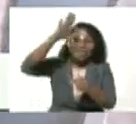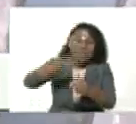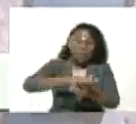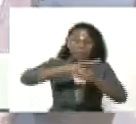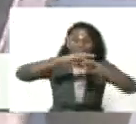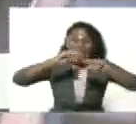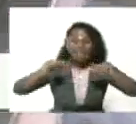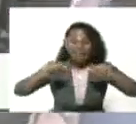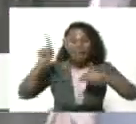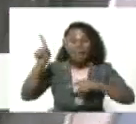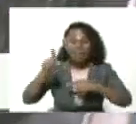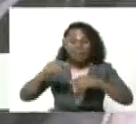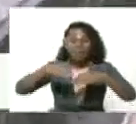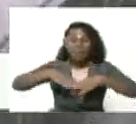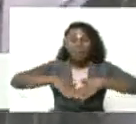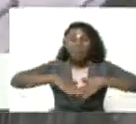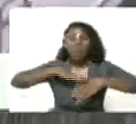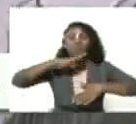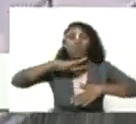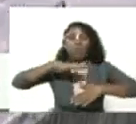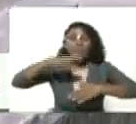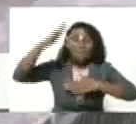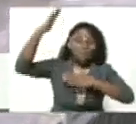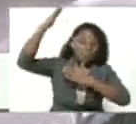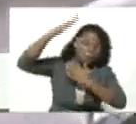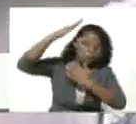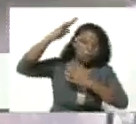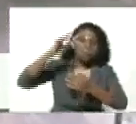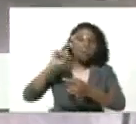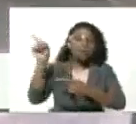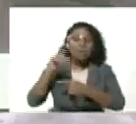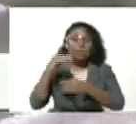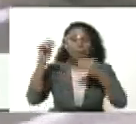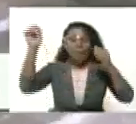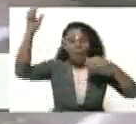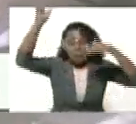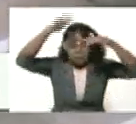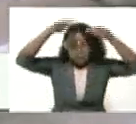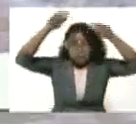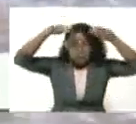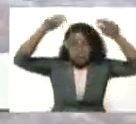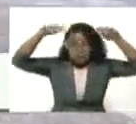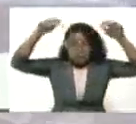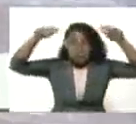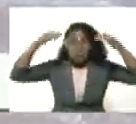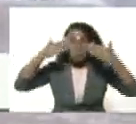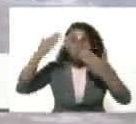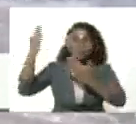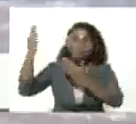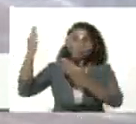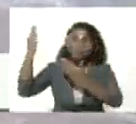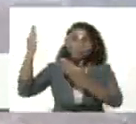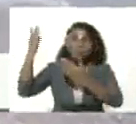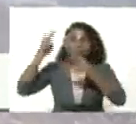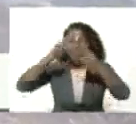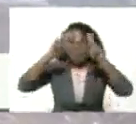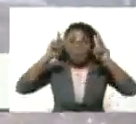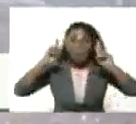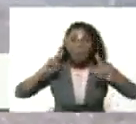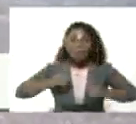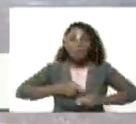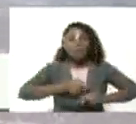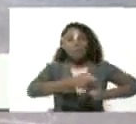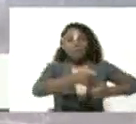los sedimentos, el barro y el aguacero encima. Bien, hay que limpiarla, después limpia, dejarla